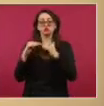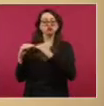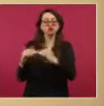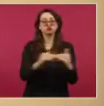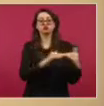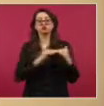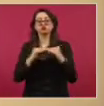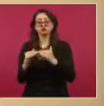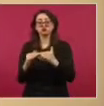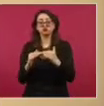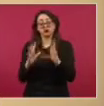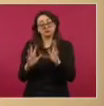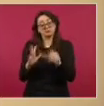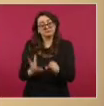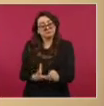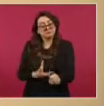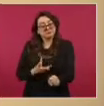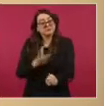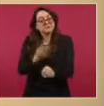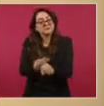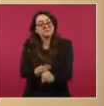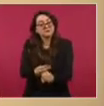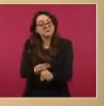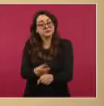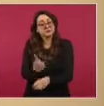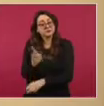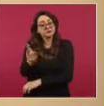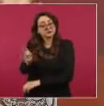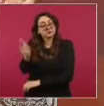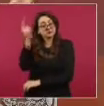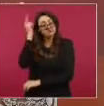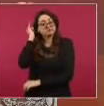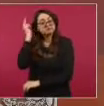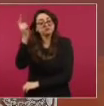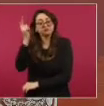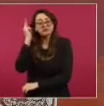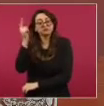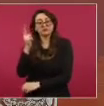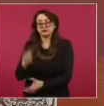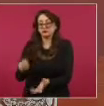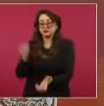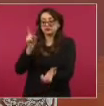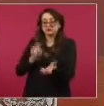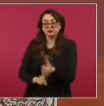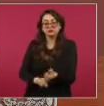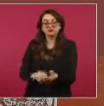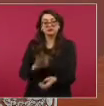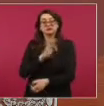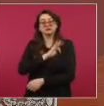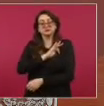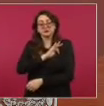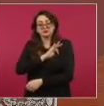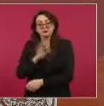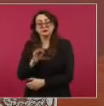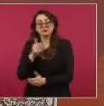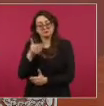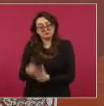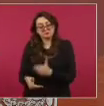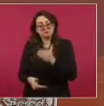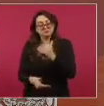ojalá exista la posibilidad de, revisando los procesos de una plataforma, se permita continuar con la legitimación